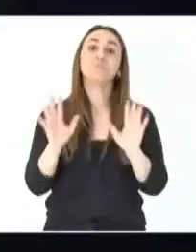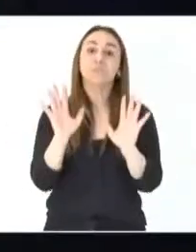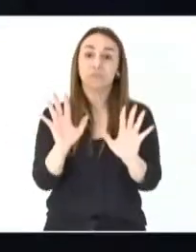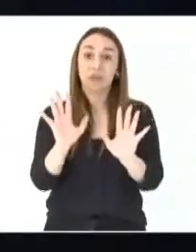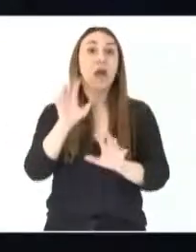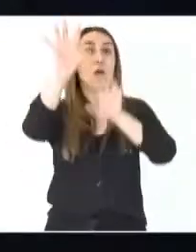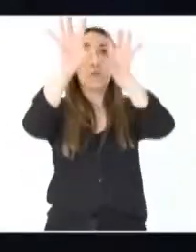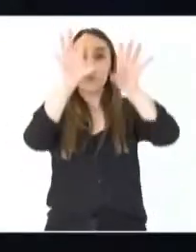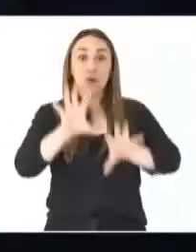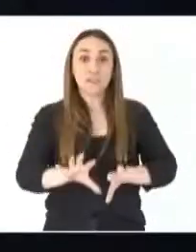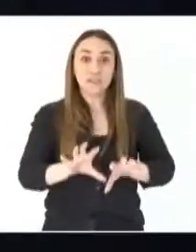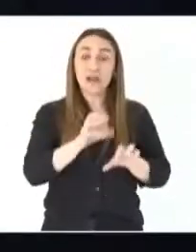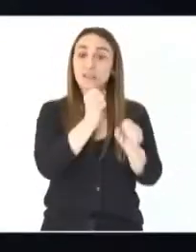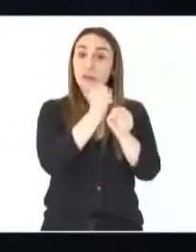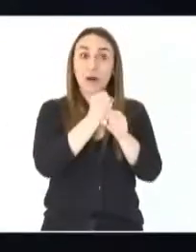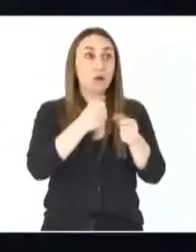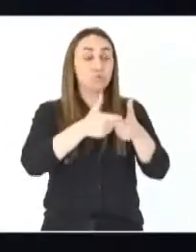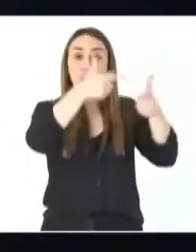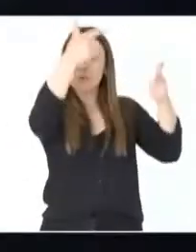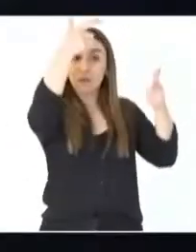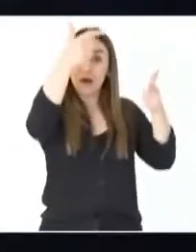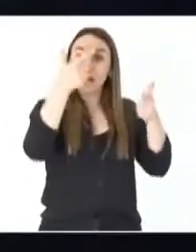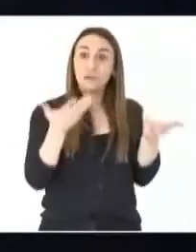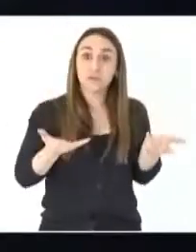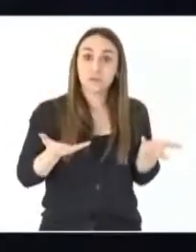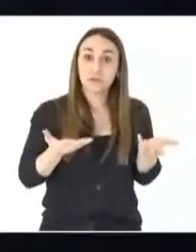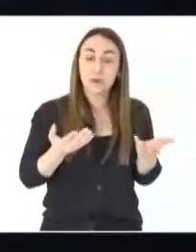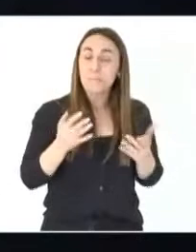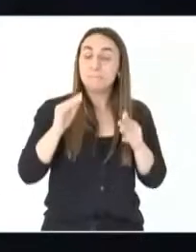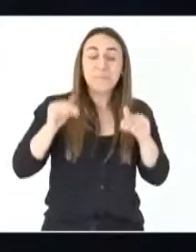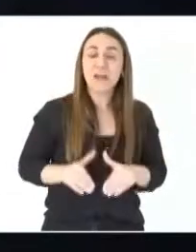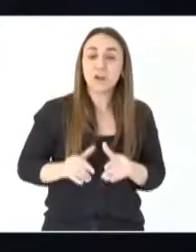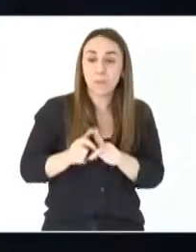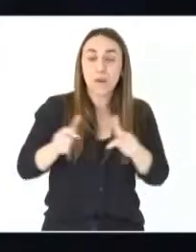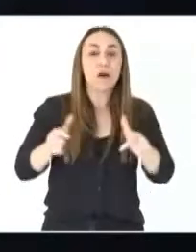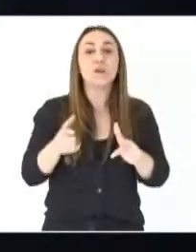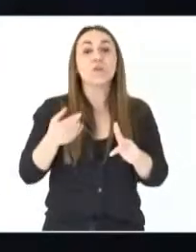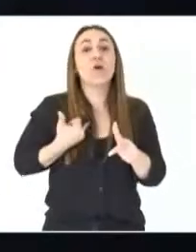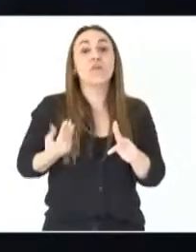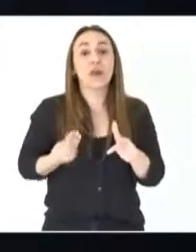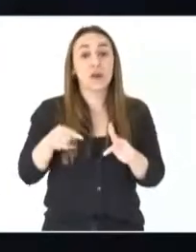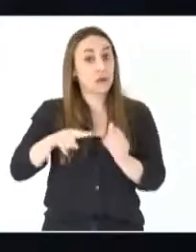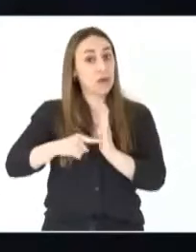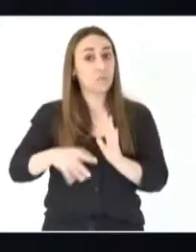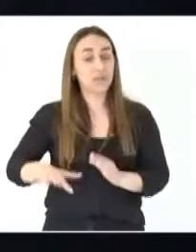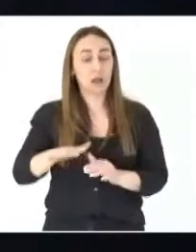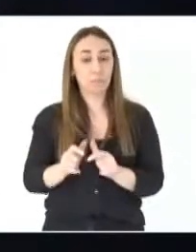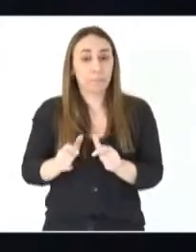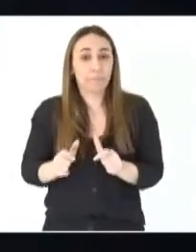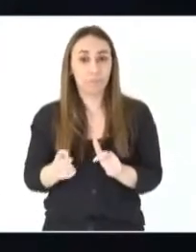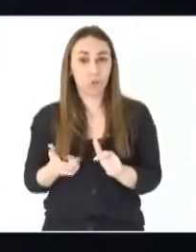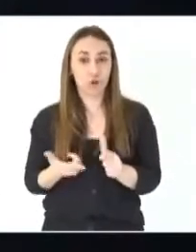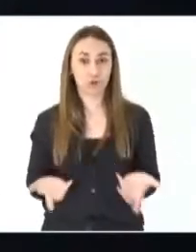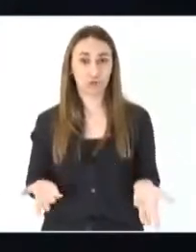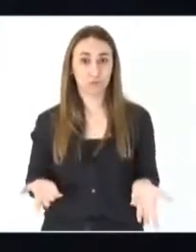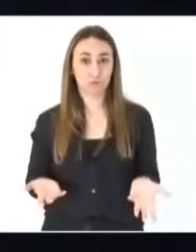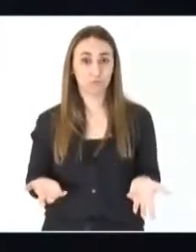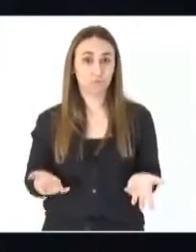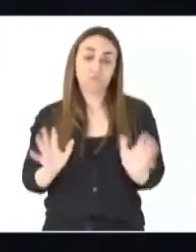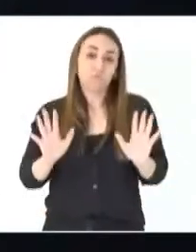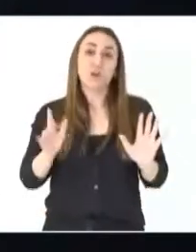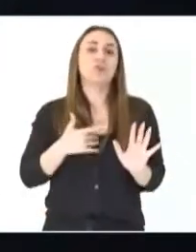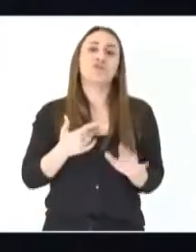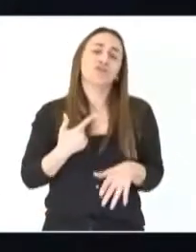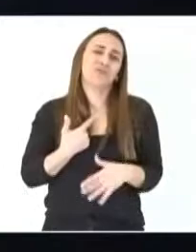el empleo en estos 4 años. ¿Saben cuál es una de las 5 donde no? En la ciudad de Buenos Aires. Yo no me resigno a que sea un lugar donde ponemos y sacamos